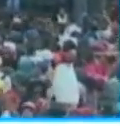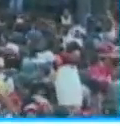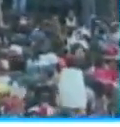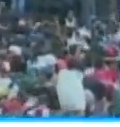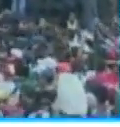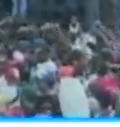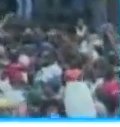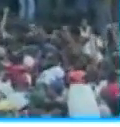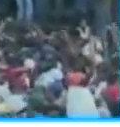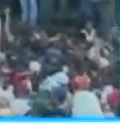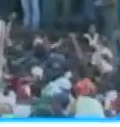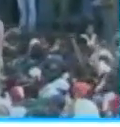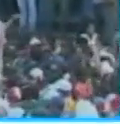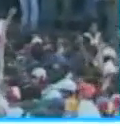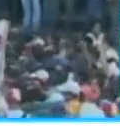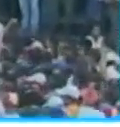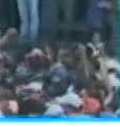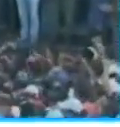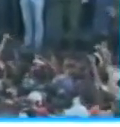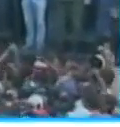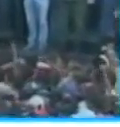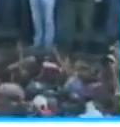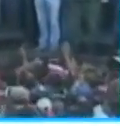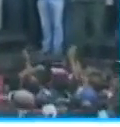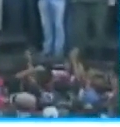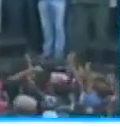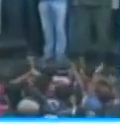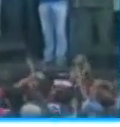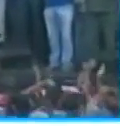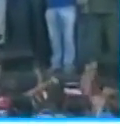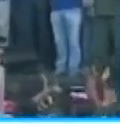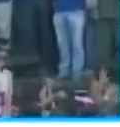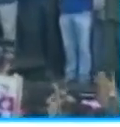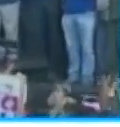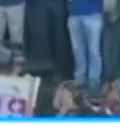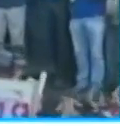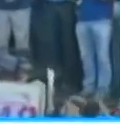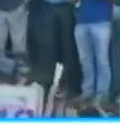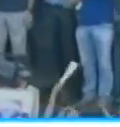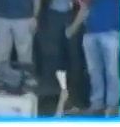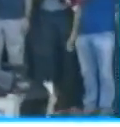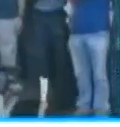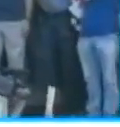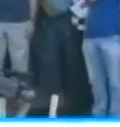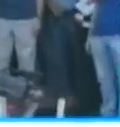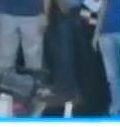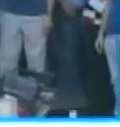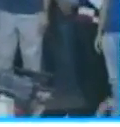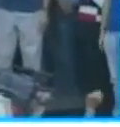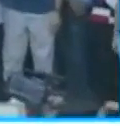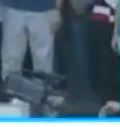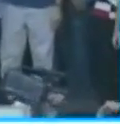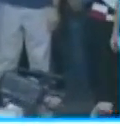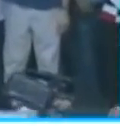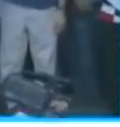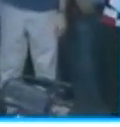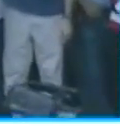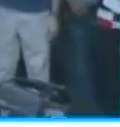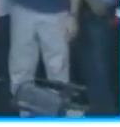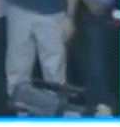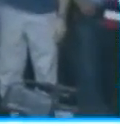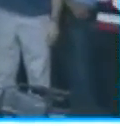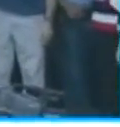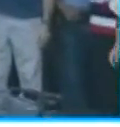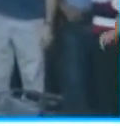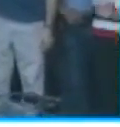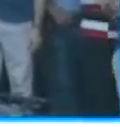la constituyente. Nos vemos el domingo. Nos vemos el domingo.